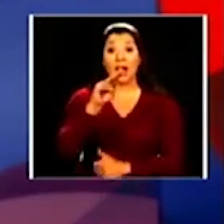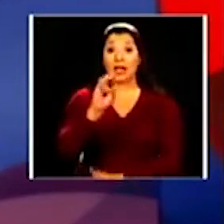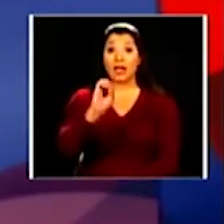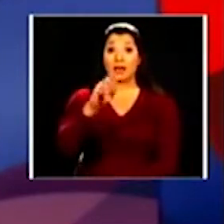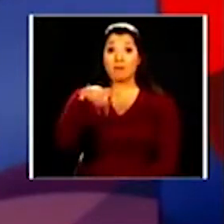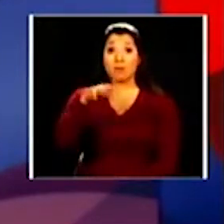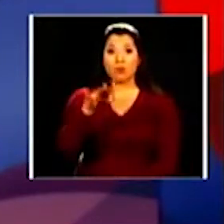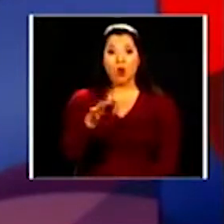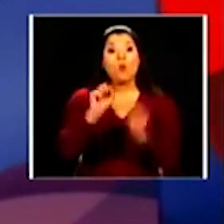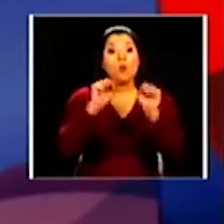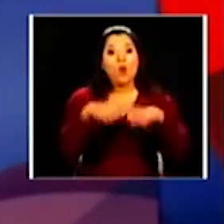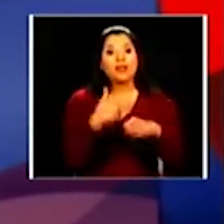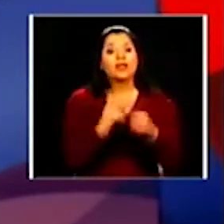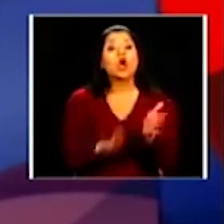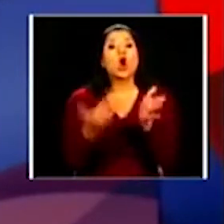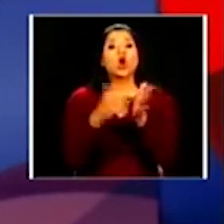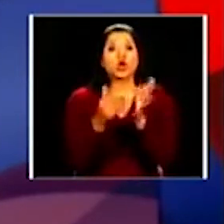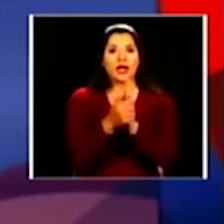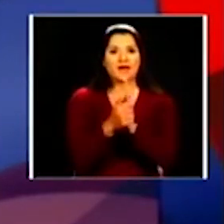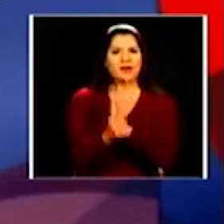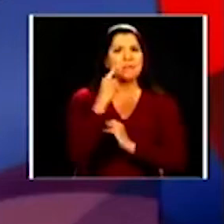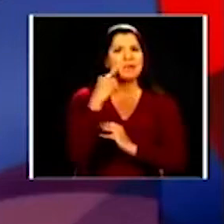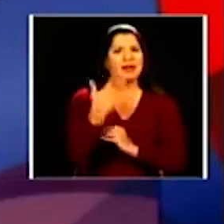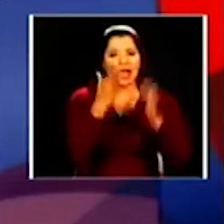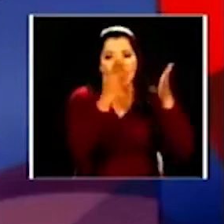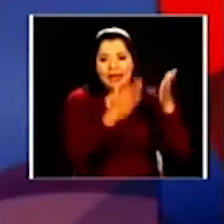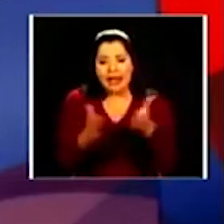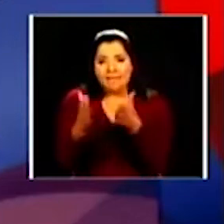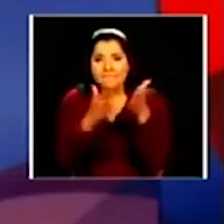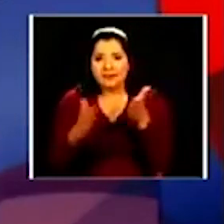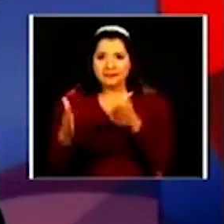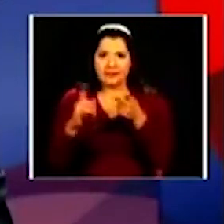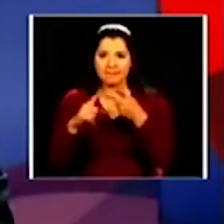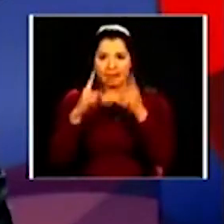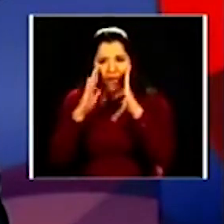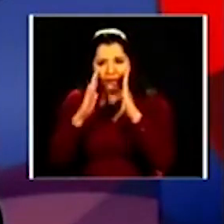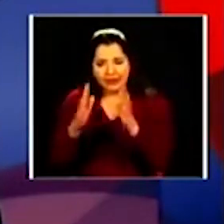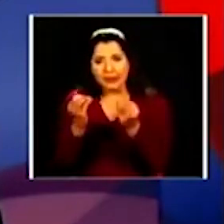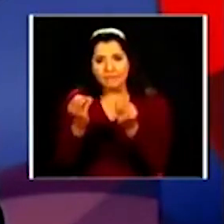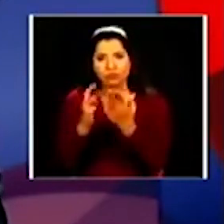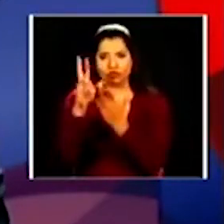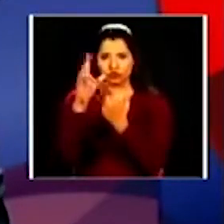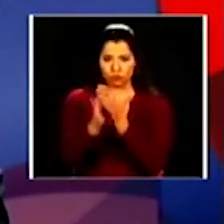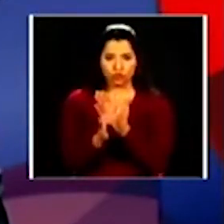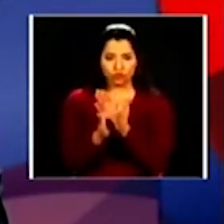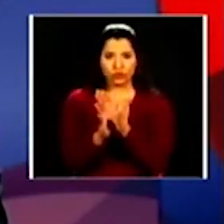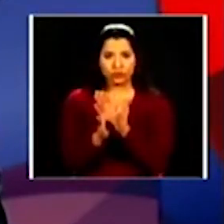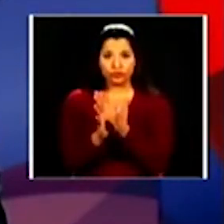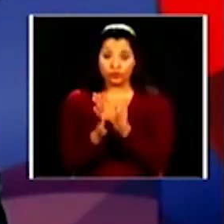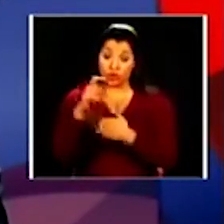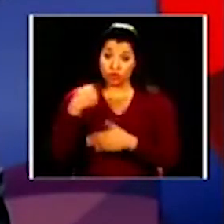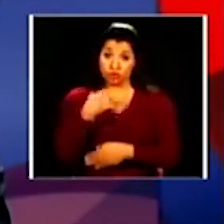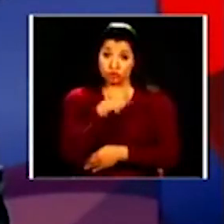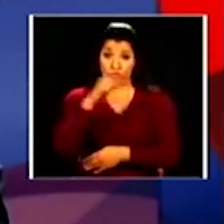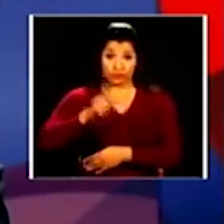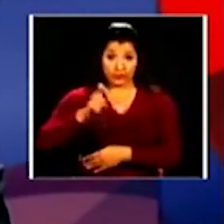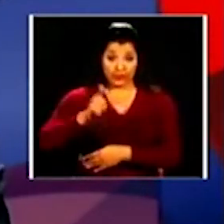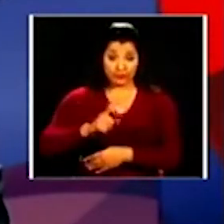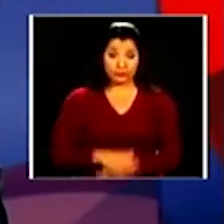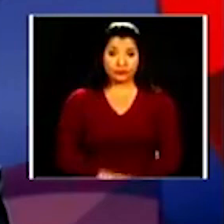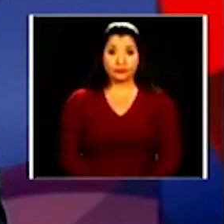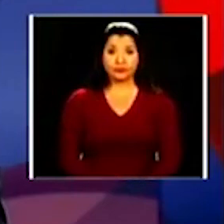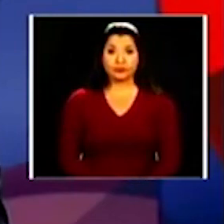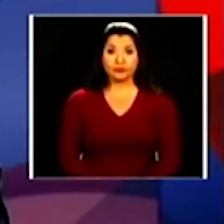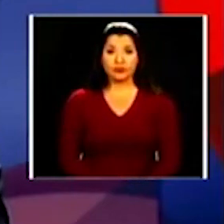la capacidad de planificar, de gestionar muchos de los proyectos que necesitamos. Es